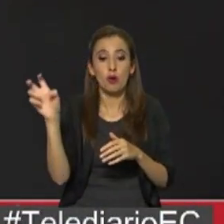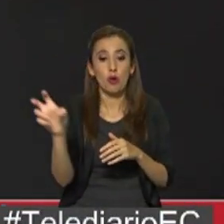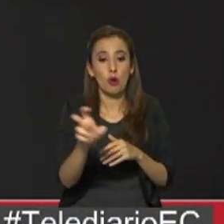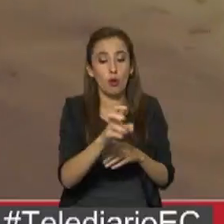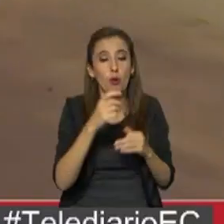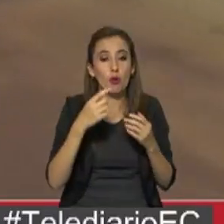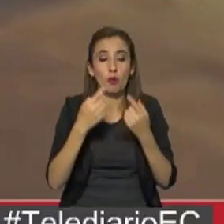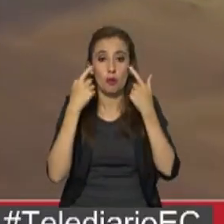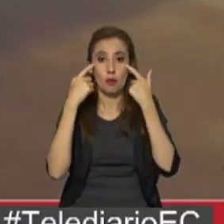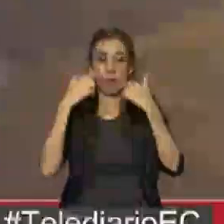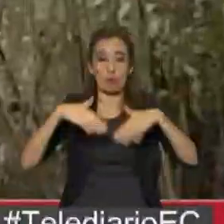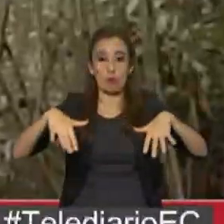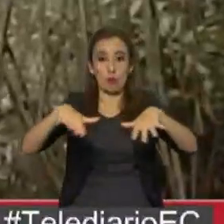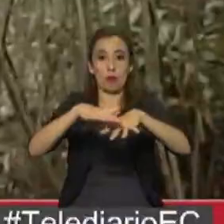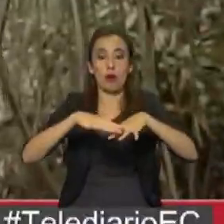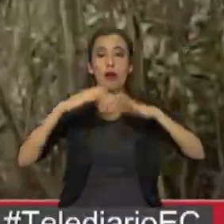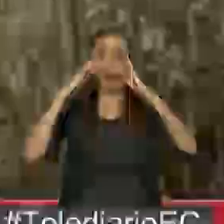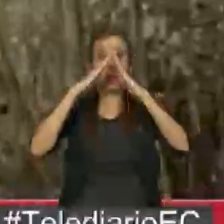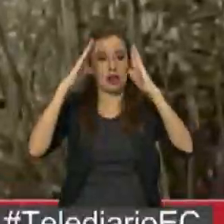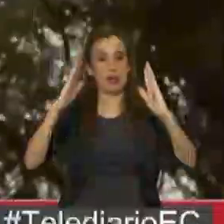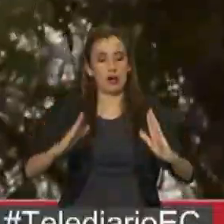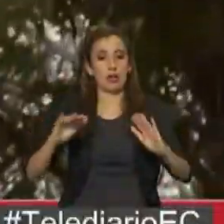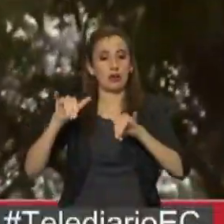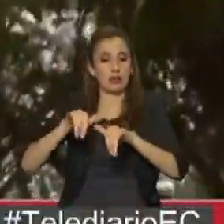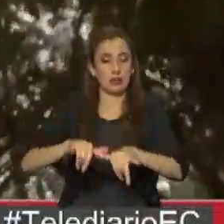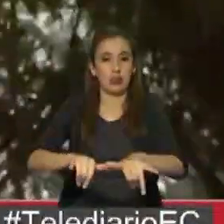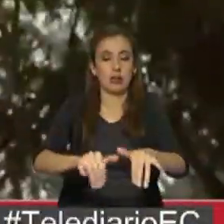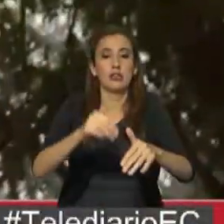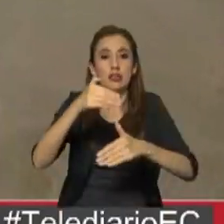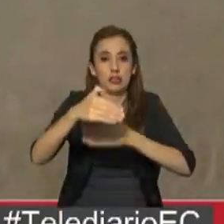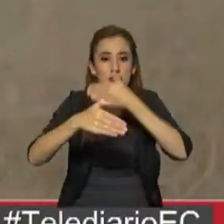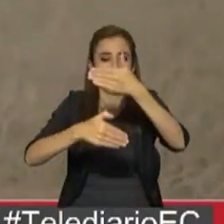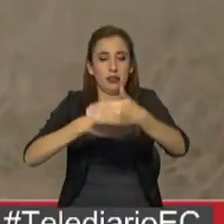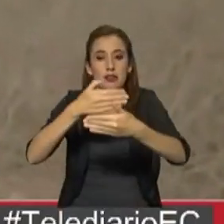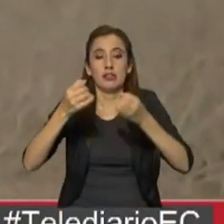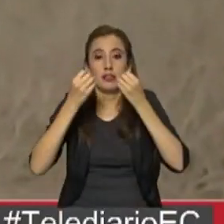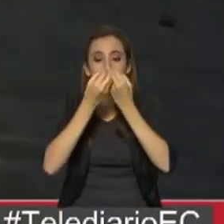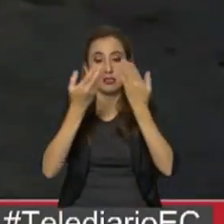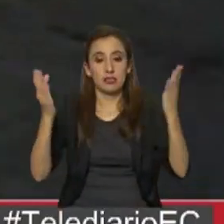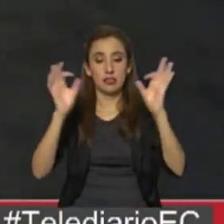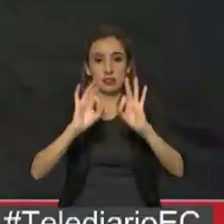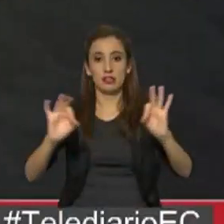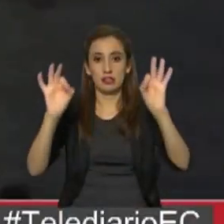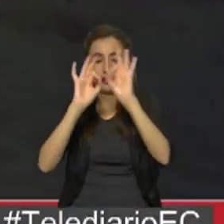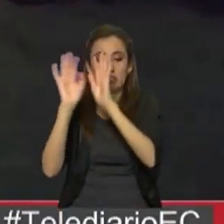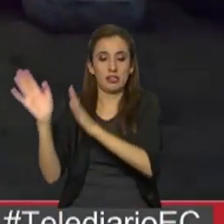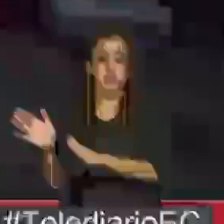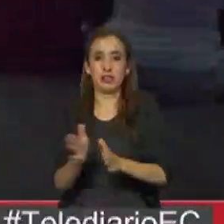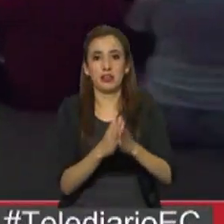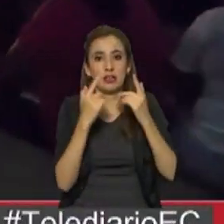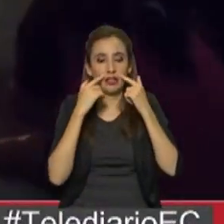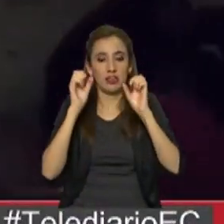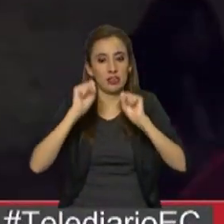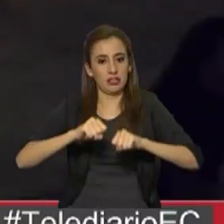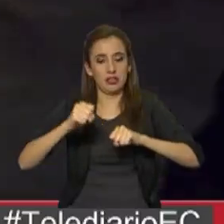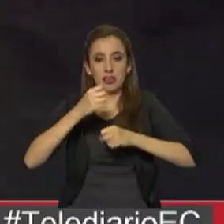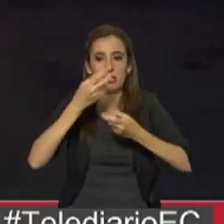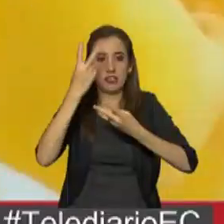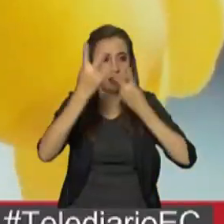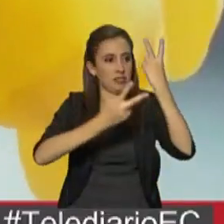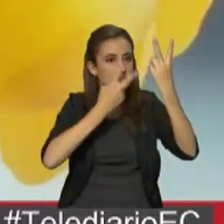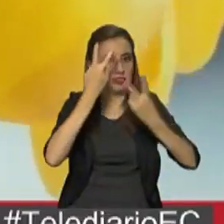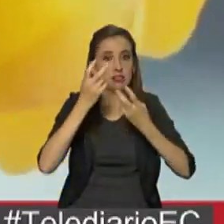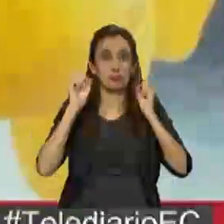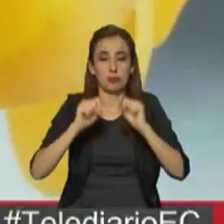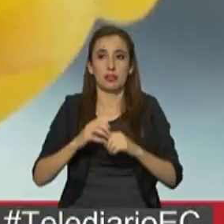'descubre ecuador es desde casa para que la ciudadanía pueda disfrutar de los paisajes que ofrece el país y más adelante puedan volver a visitarlos